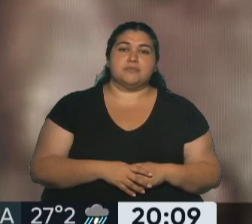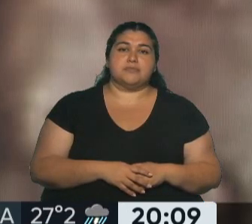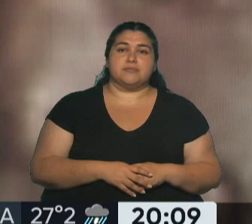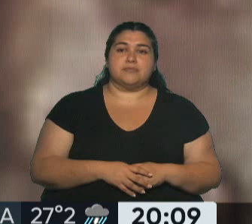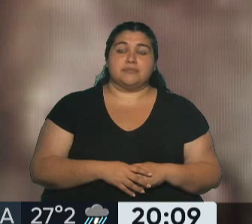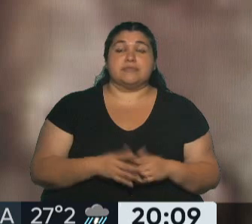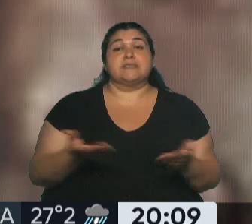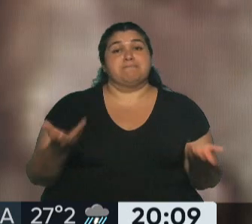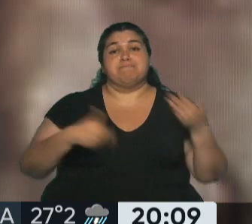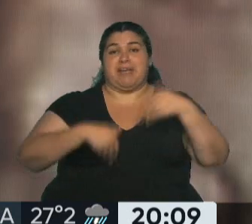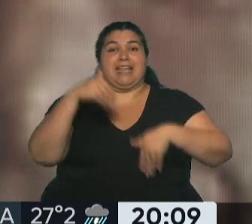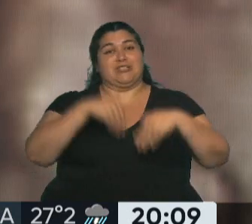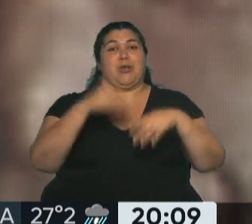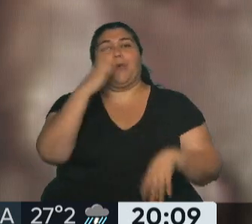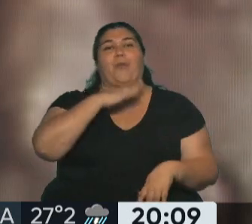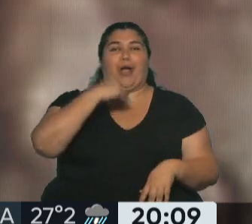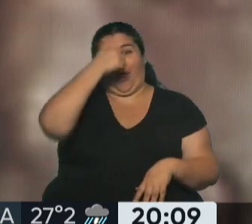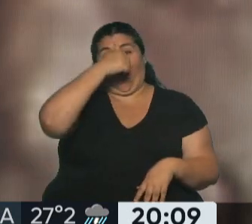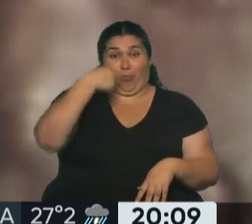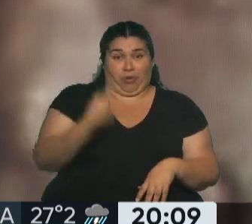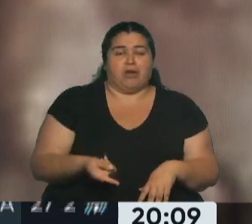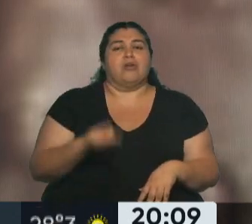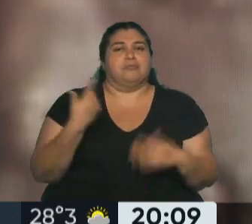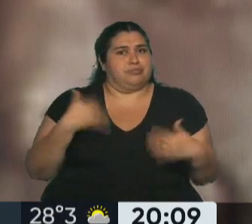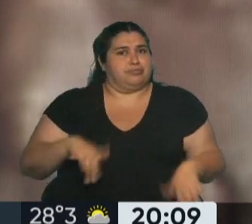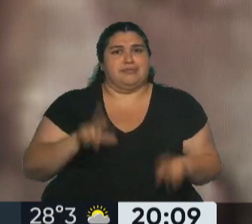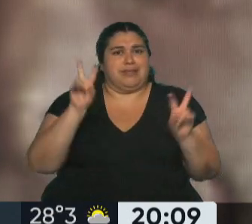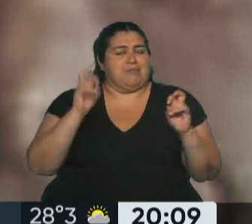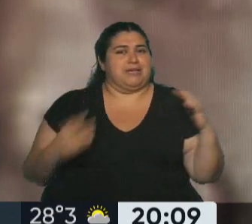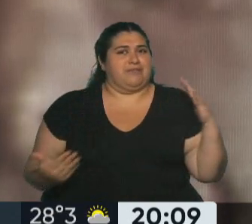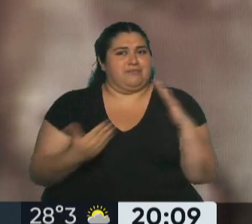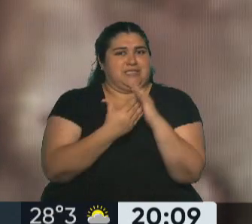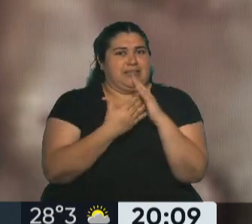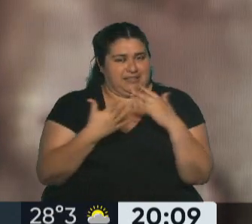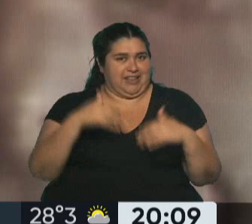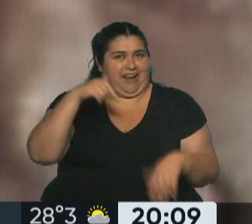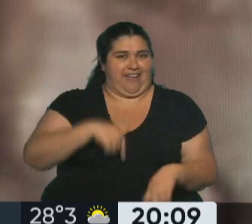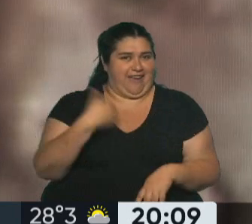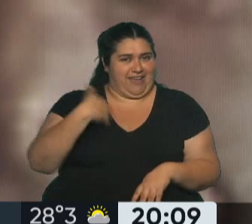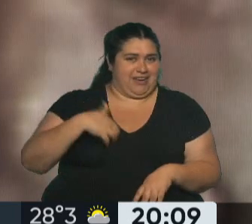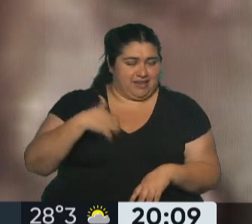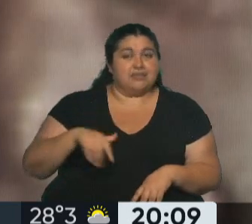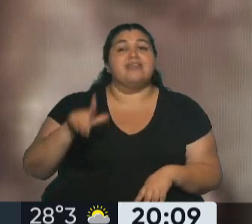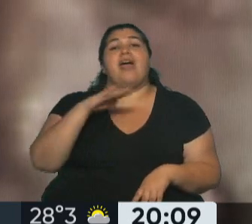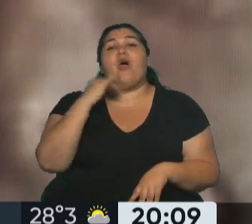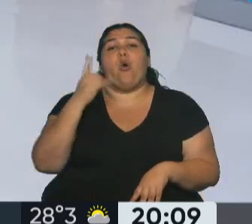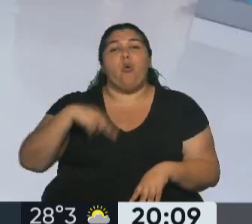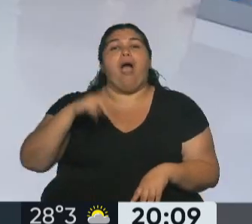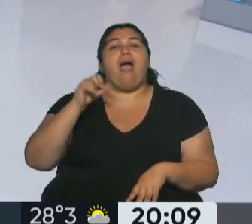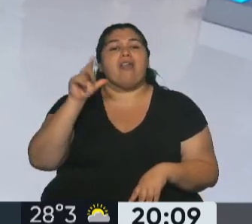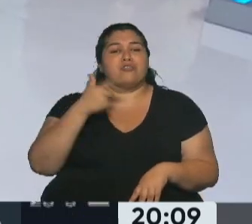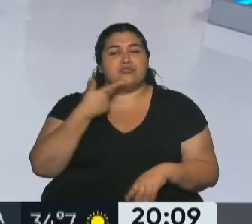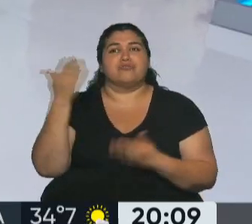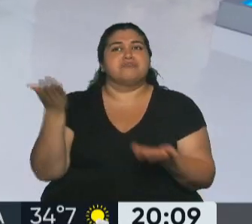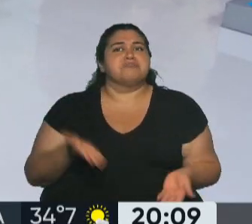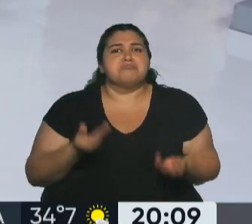si elecciones en Boca este domingo va a ser uno de los hechos centrales del fin de semana sin duda en la República Argentina y con Juan Carlos empezamos a contarles Qué